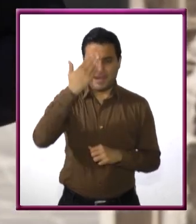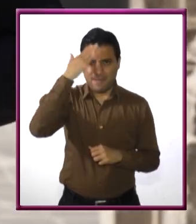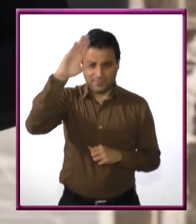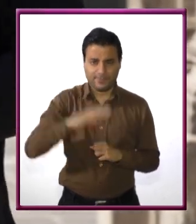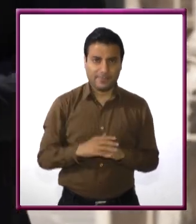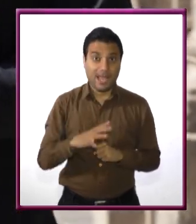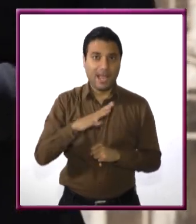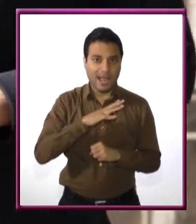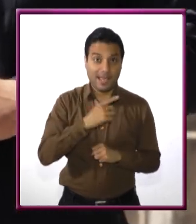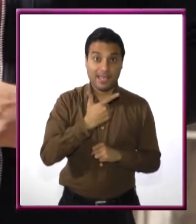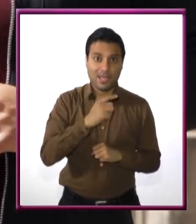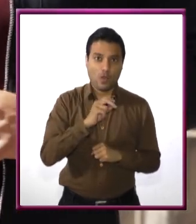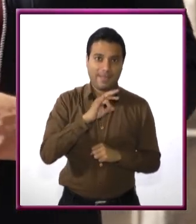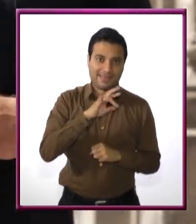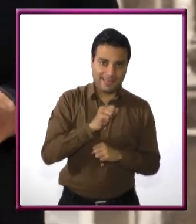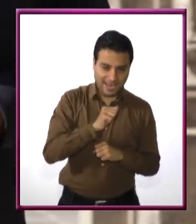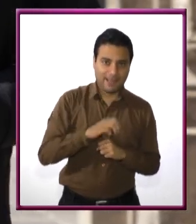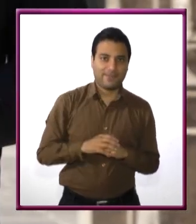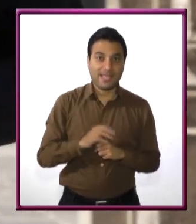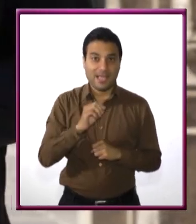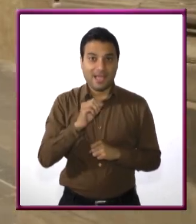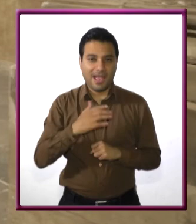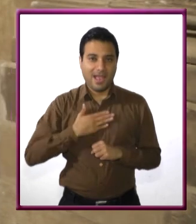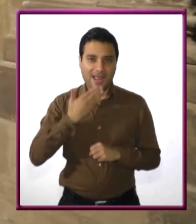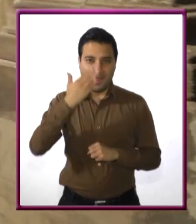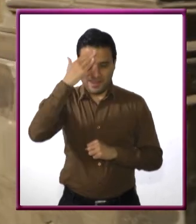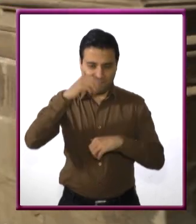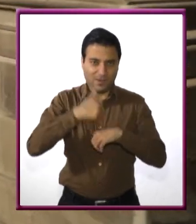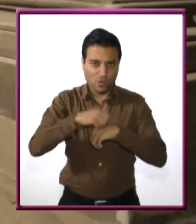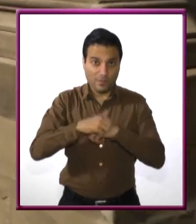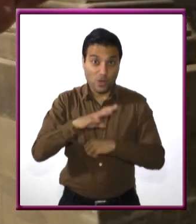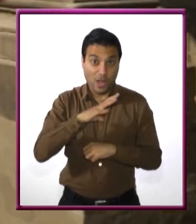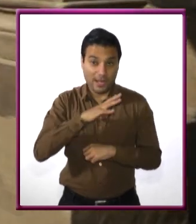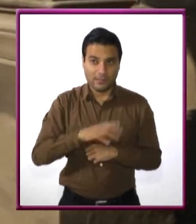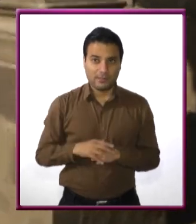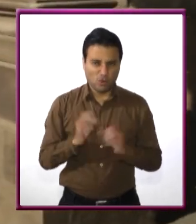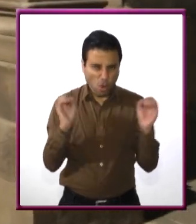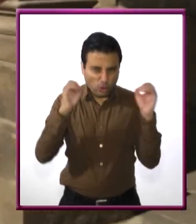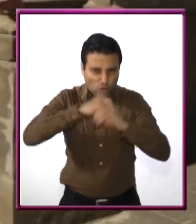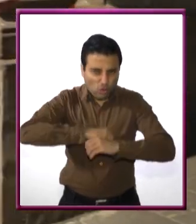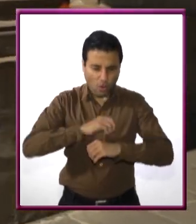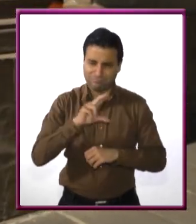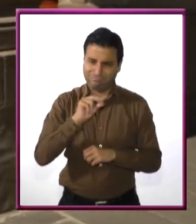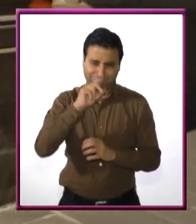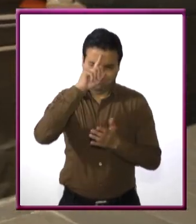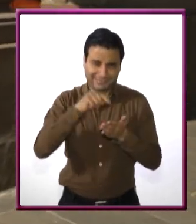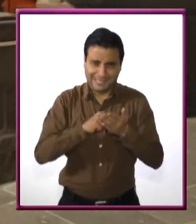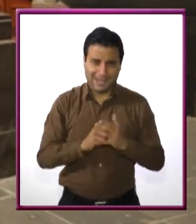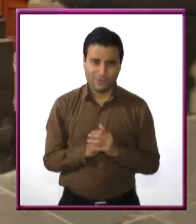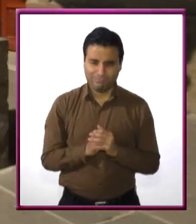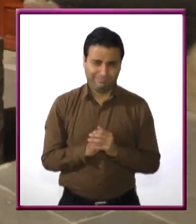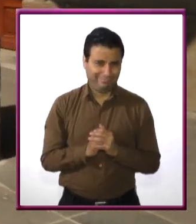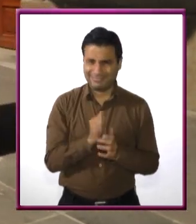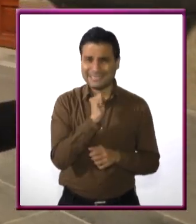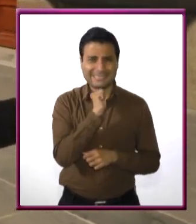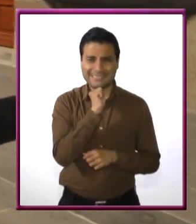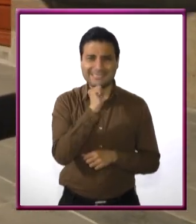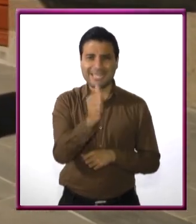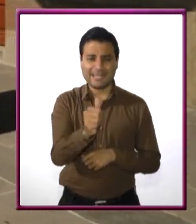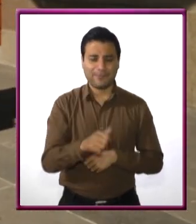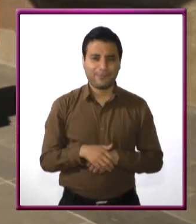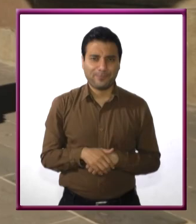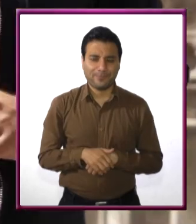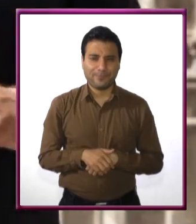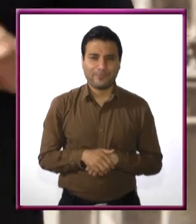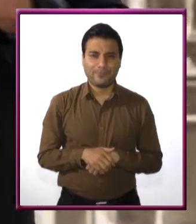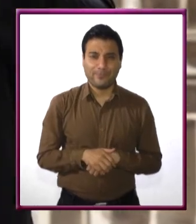eso tenemos geometría y álgebra, por decir algo. Uh-huh. Así que oscuro, oscuro, pues no creo, ¿eh? No, para